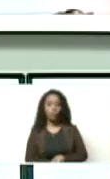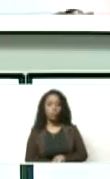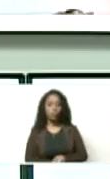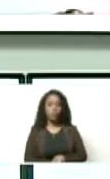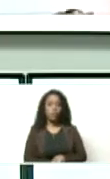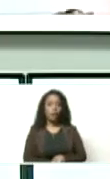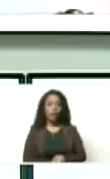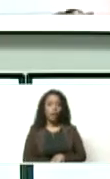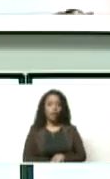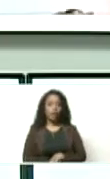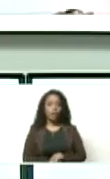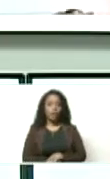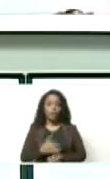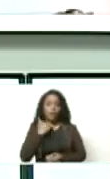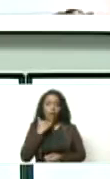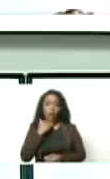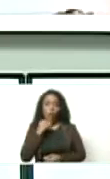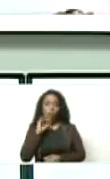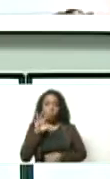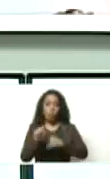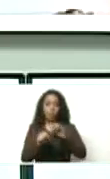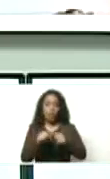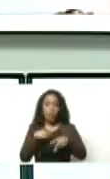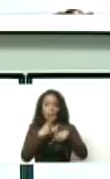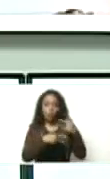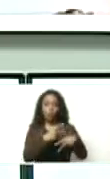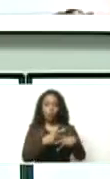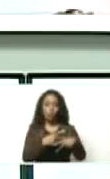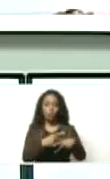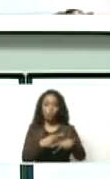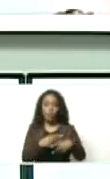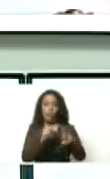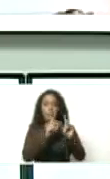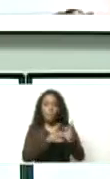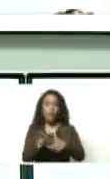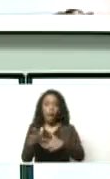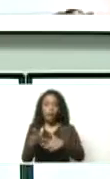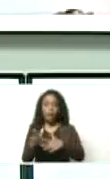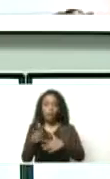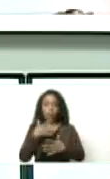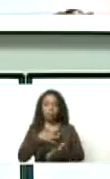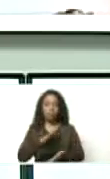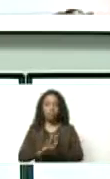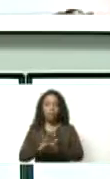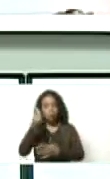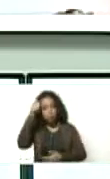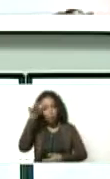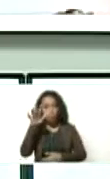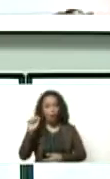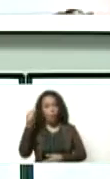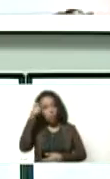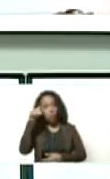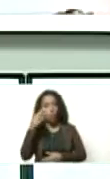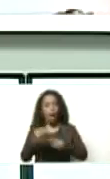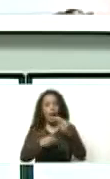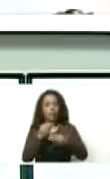del consumo y de la producción. Y con el plan de armonía, pueblo a pueblo, lograr el